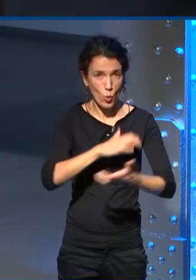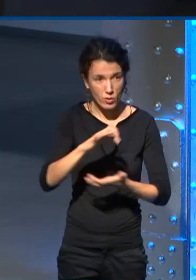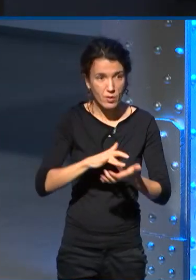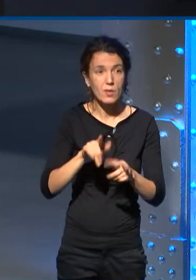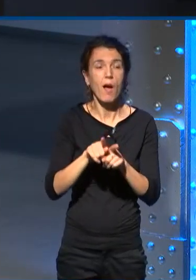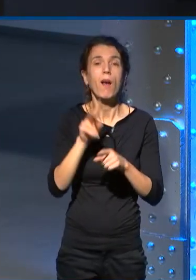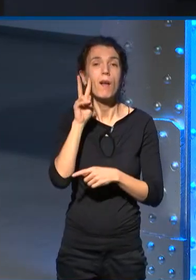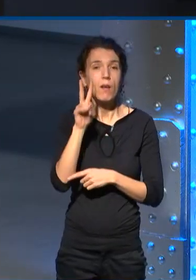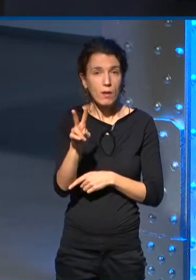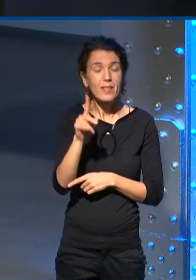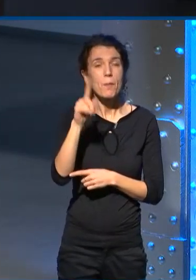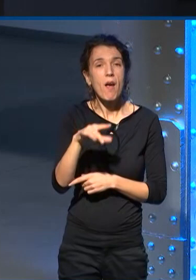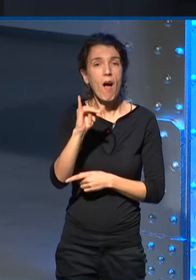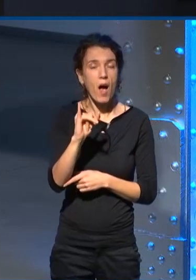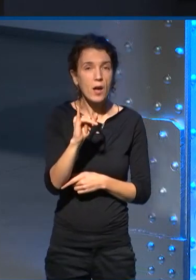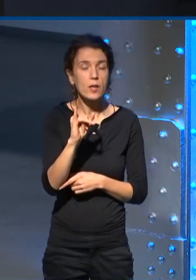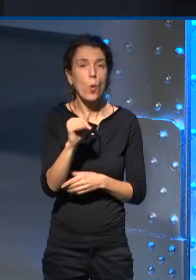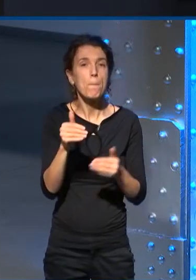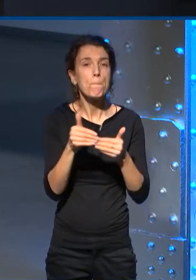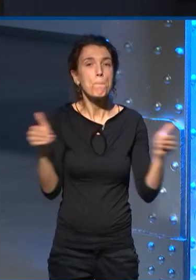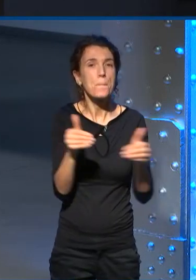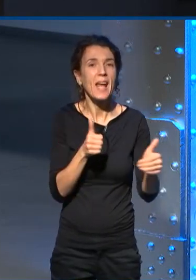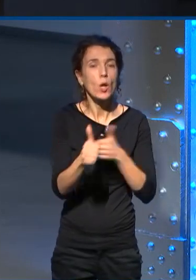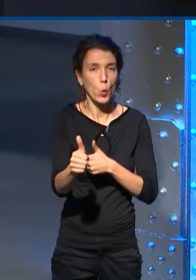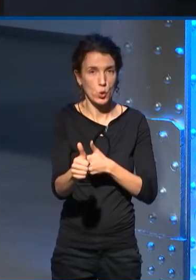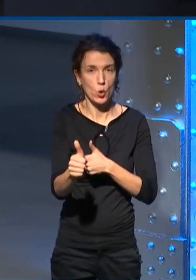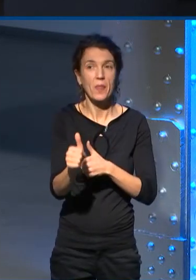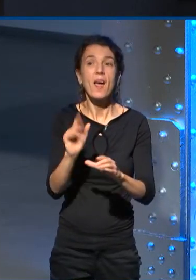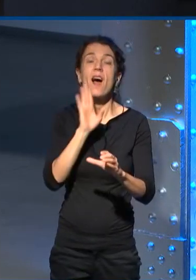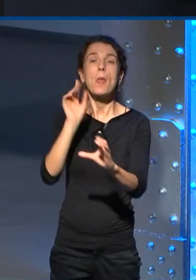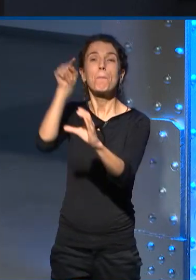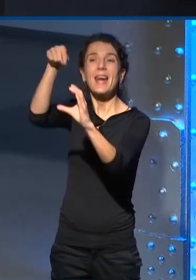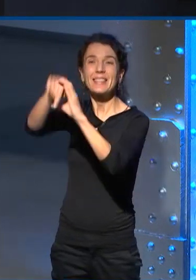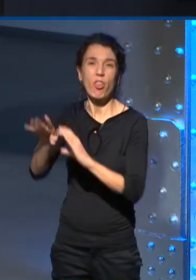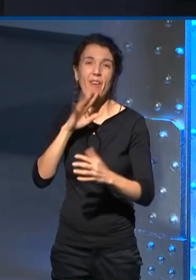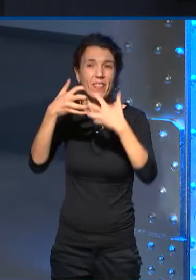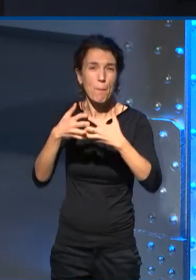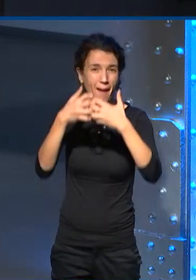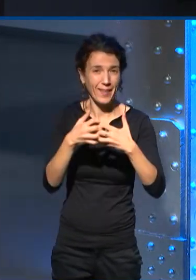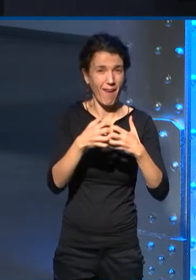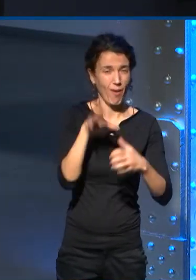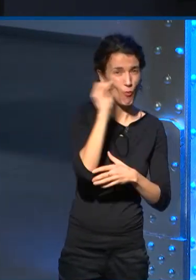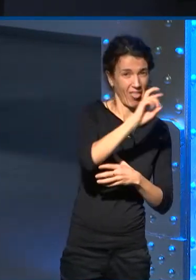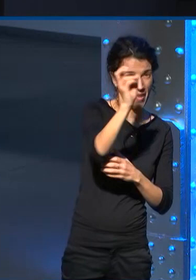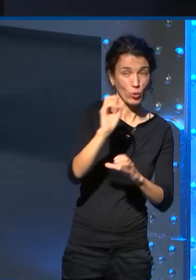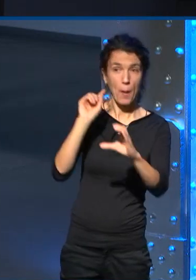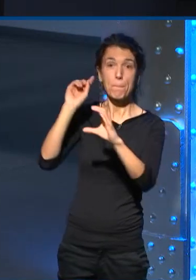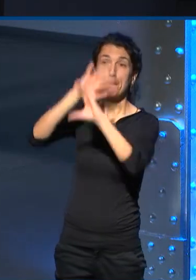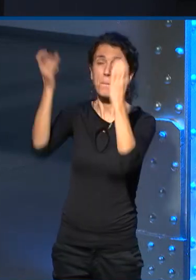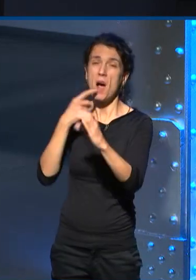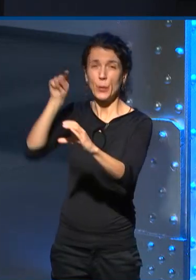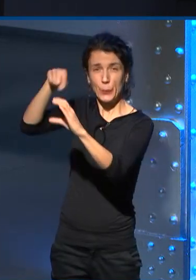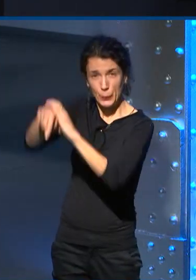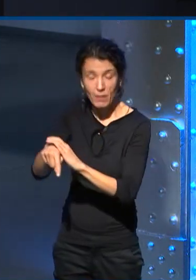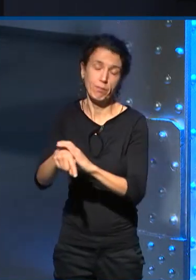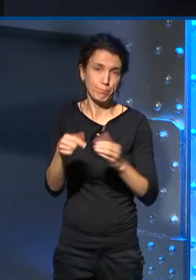paredes para... Y es el precursor de los penetradores de Ignacio, se clava en la montaña, ¿no? Y entonces,